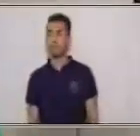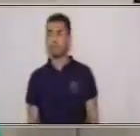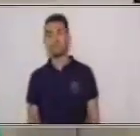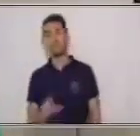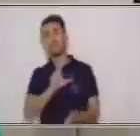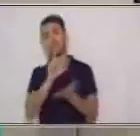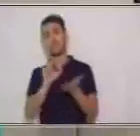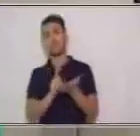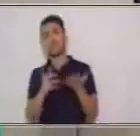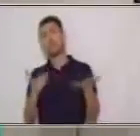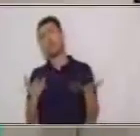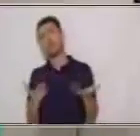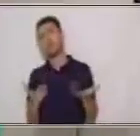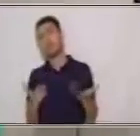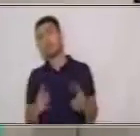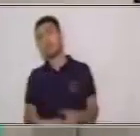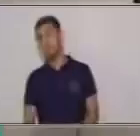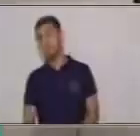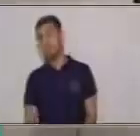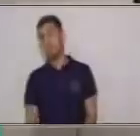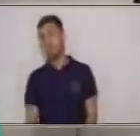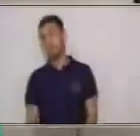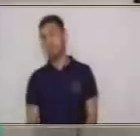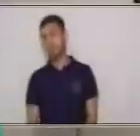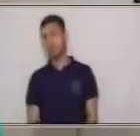ciudad, podemos mencionar